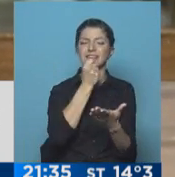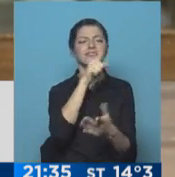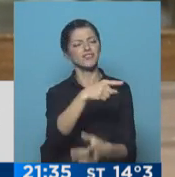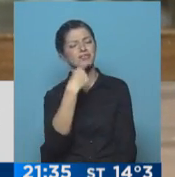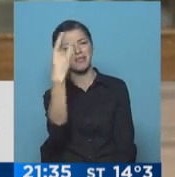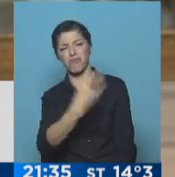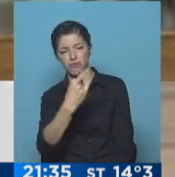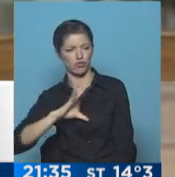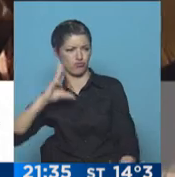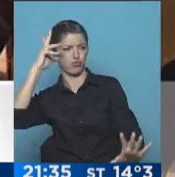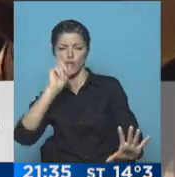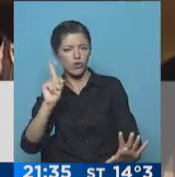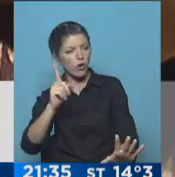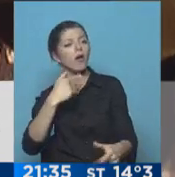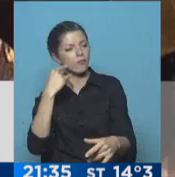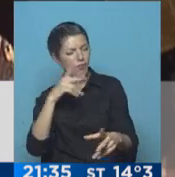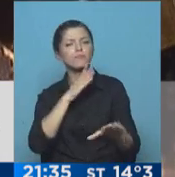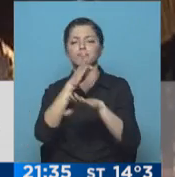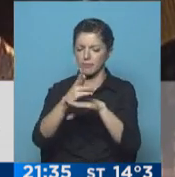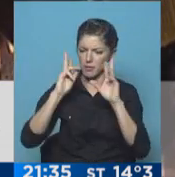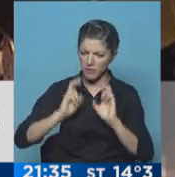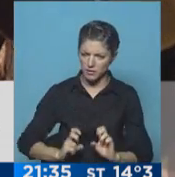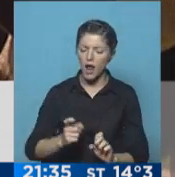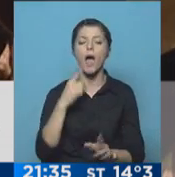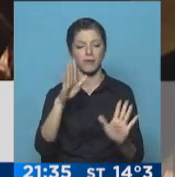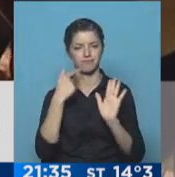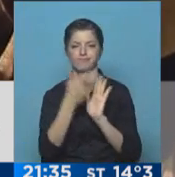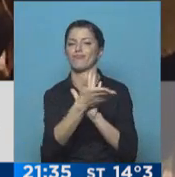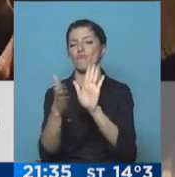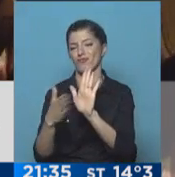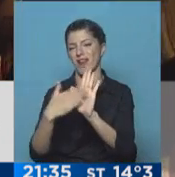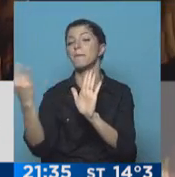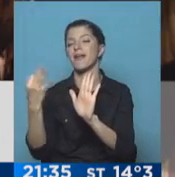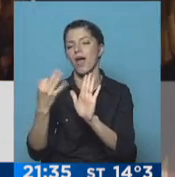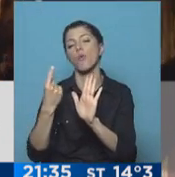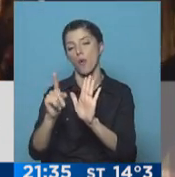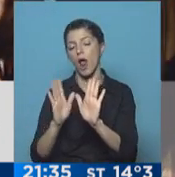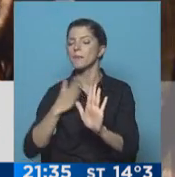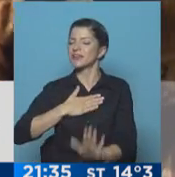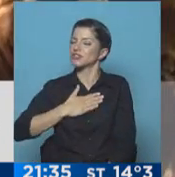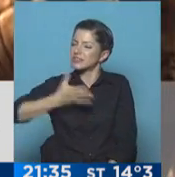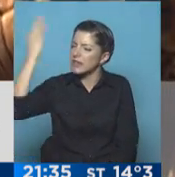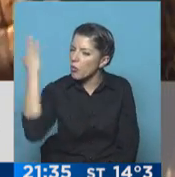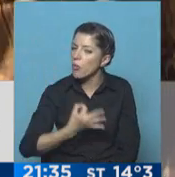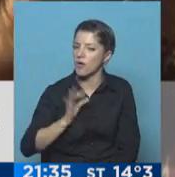de enojarse, ir a averiguar y decir la verdad, porque yo